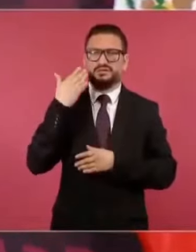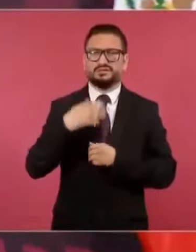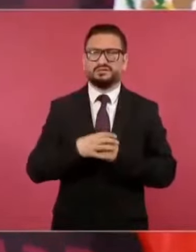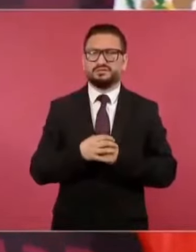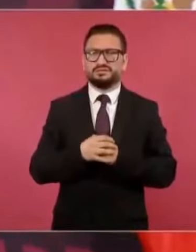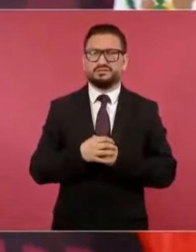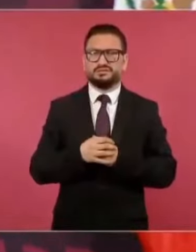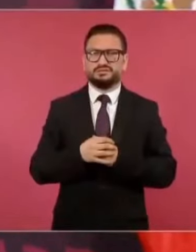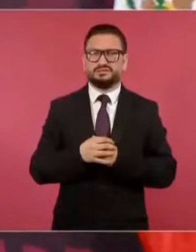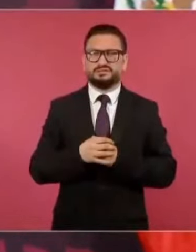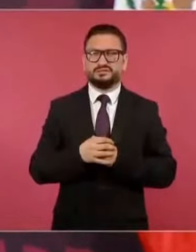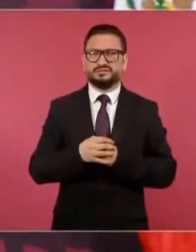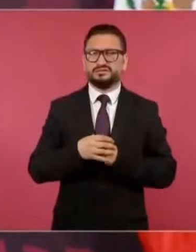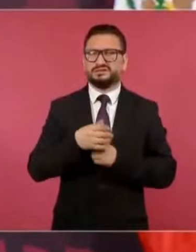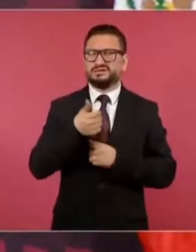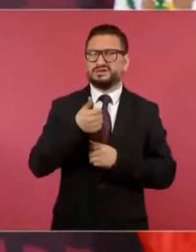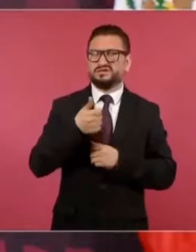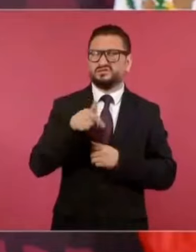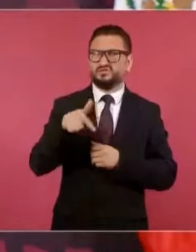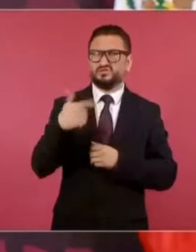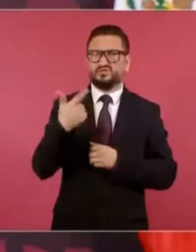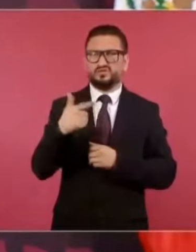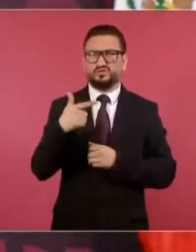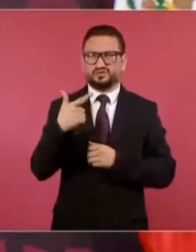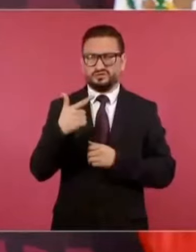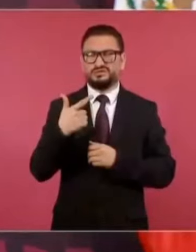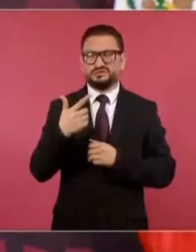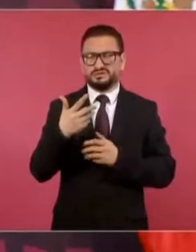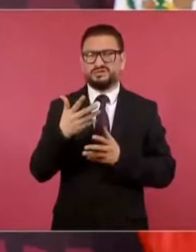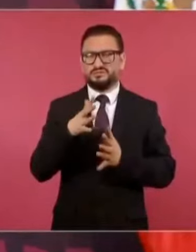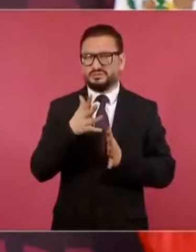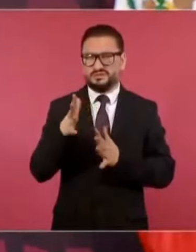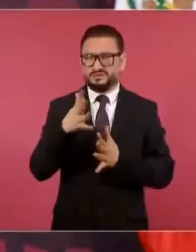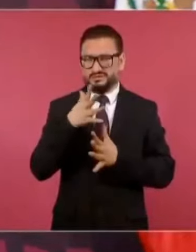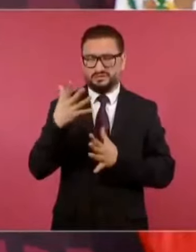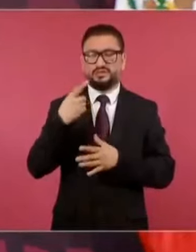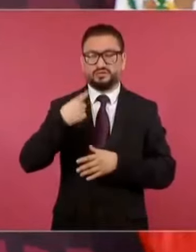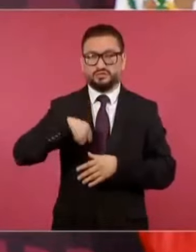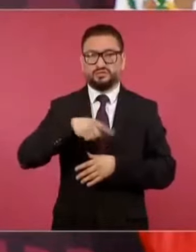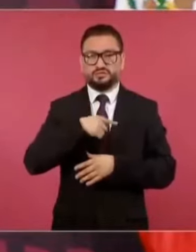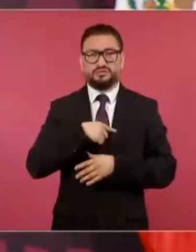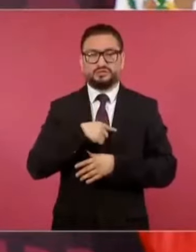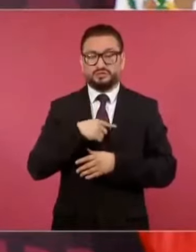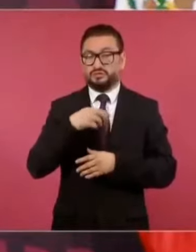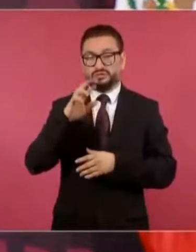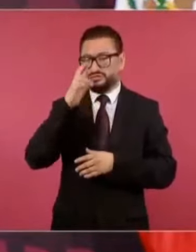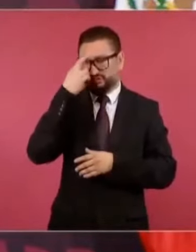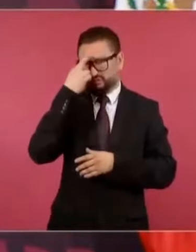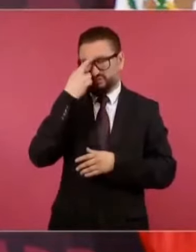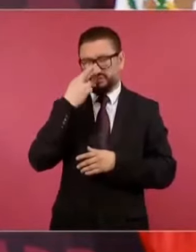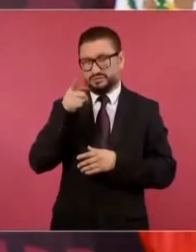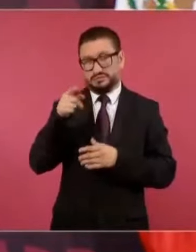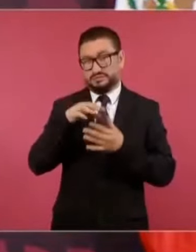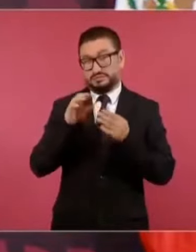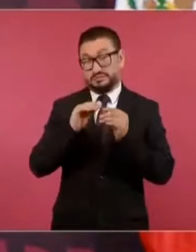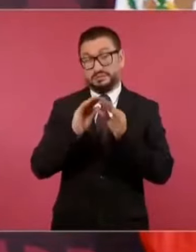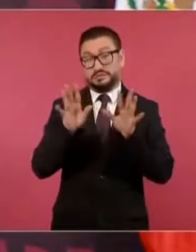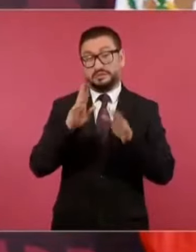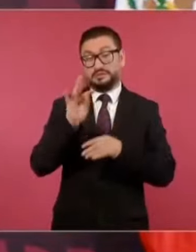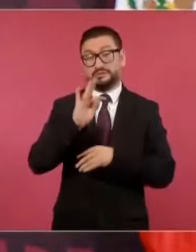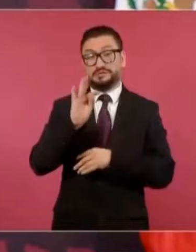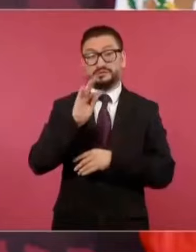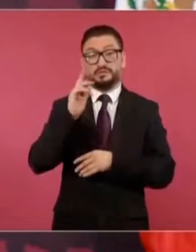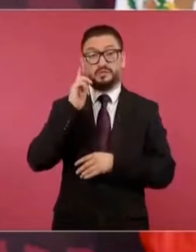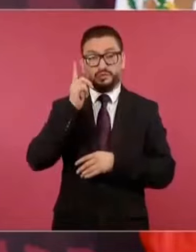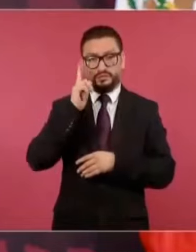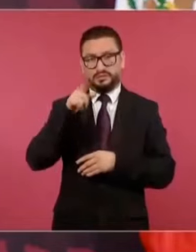6 o el 12, una de esas campañas, y no sé, a lo mejor no los aclaran, y me gustaría